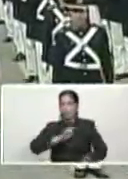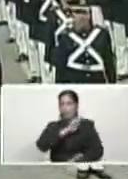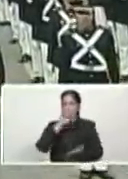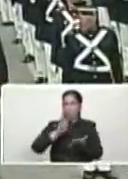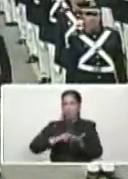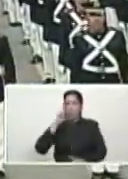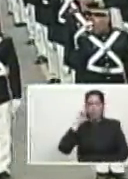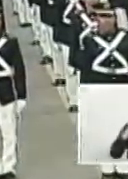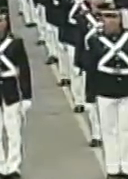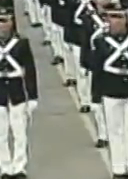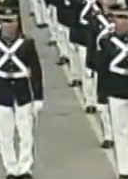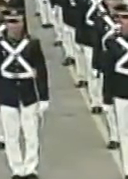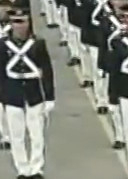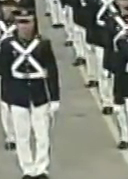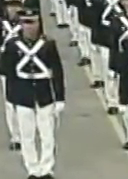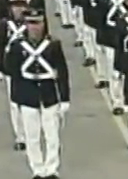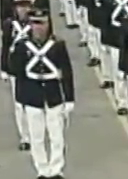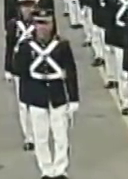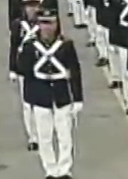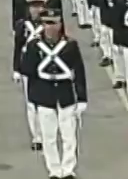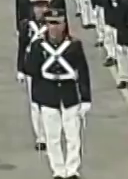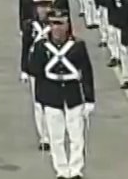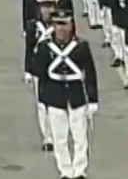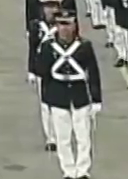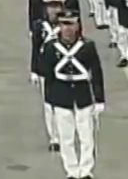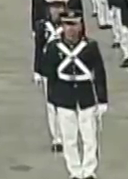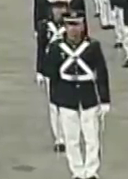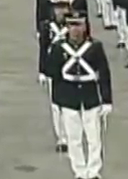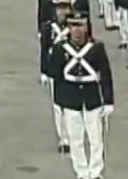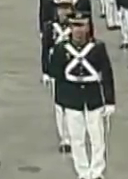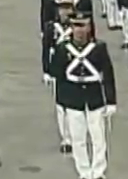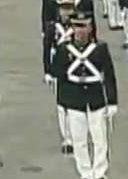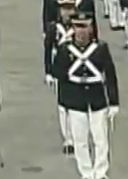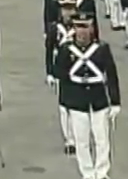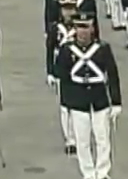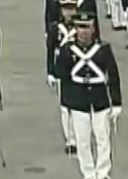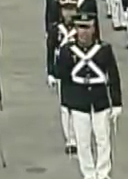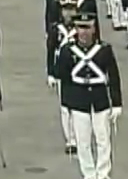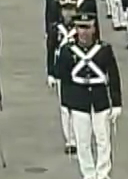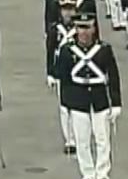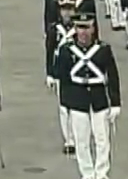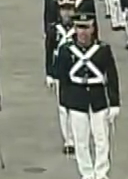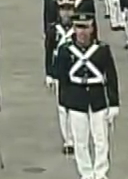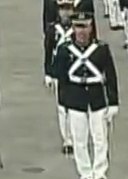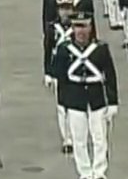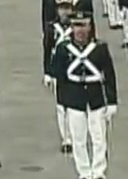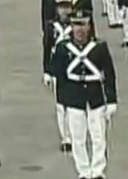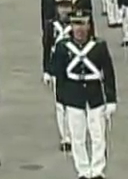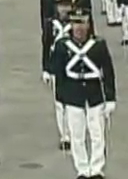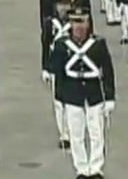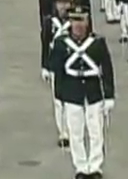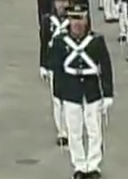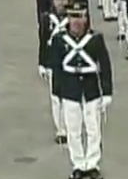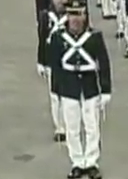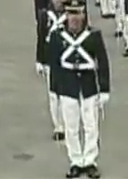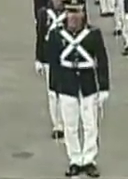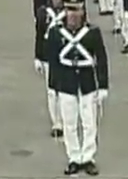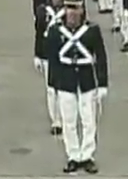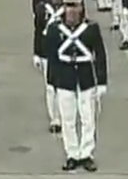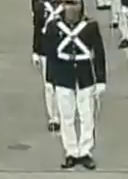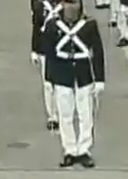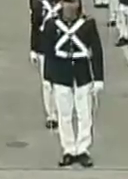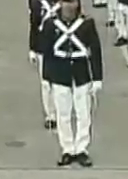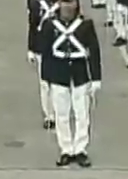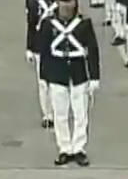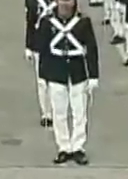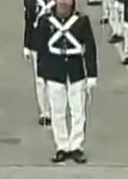Nacional Bolivariana, en este patio de honor, en el legado de nuestro comandante supremo Hugo Rafael Chávez